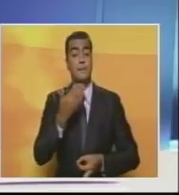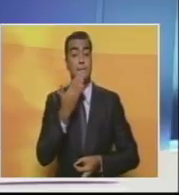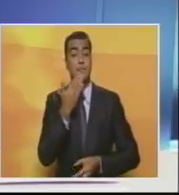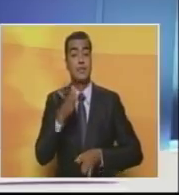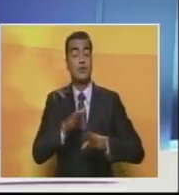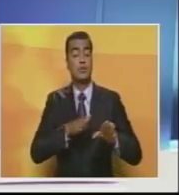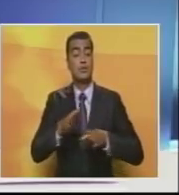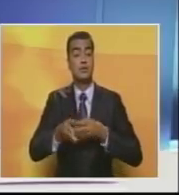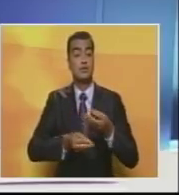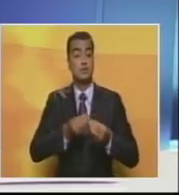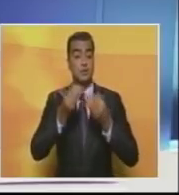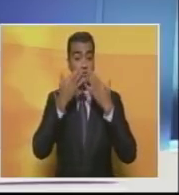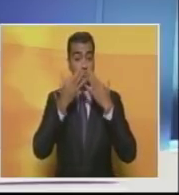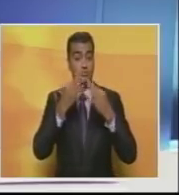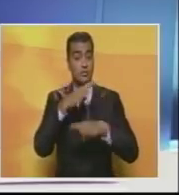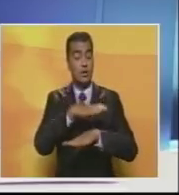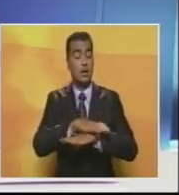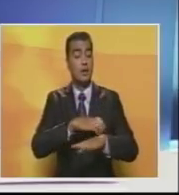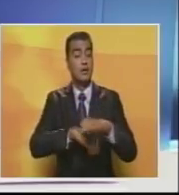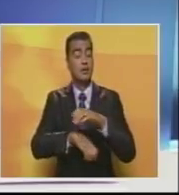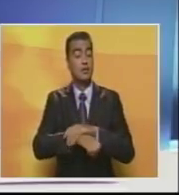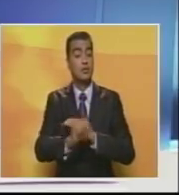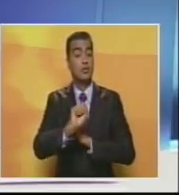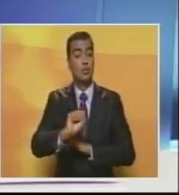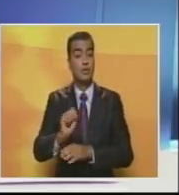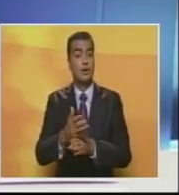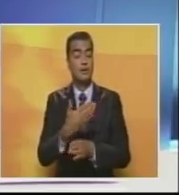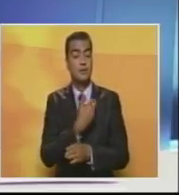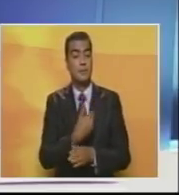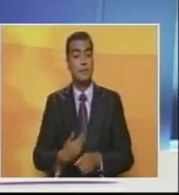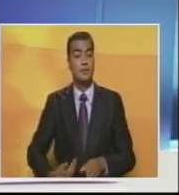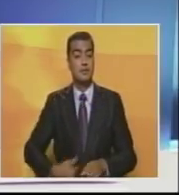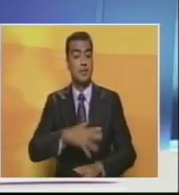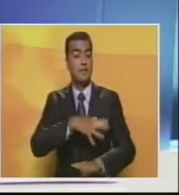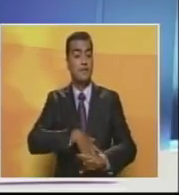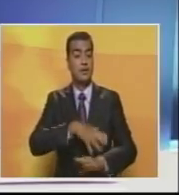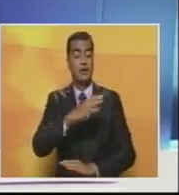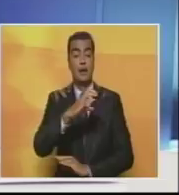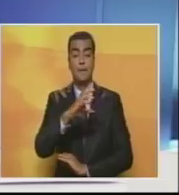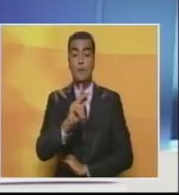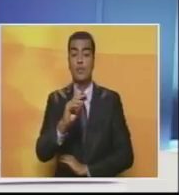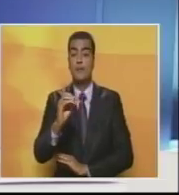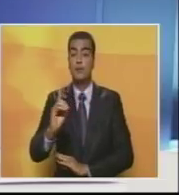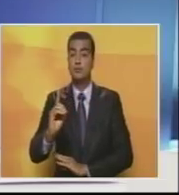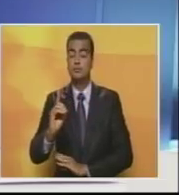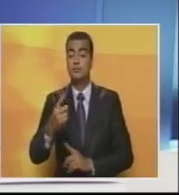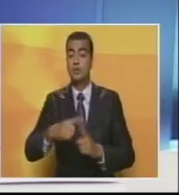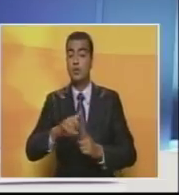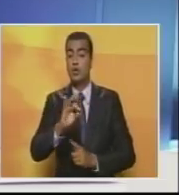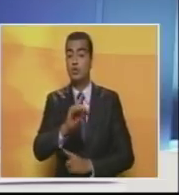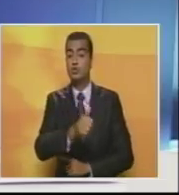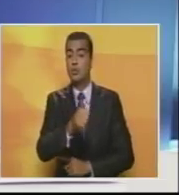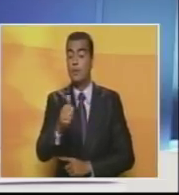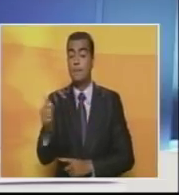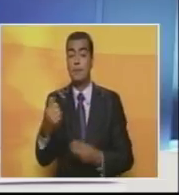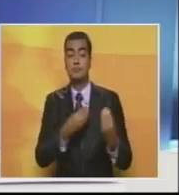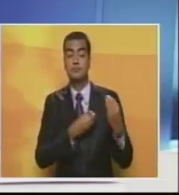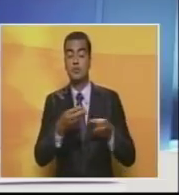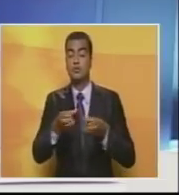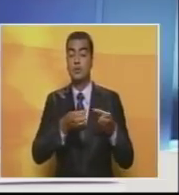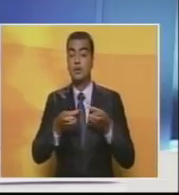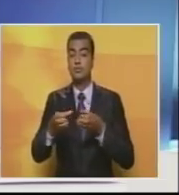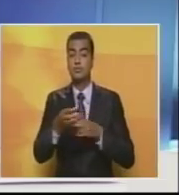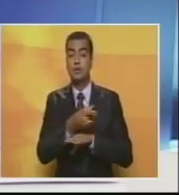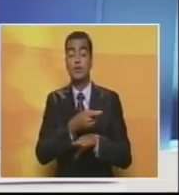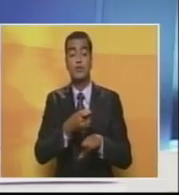jueves que se emita una orden de arresto contra el expresidente de Cataluña, Carles Puigdemont, y 8 de los exconsejeros del gobierno